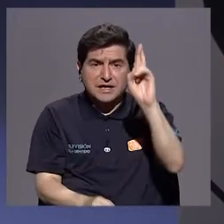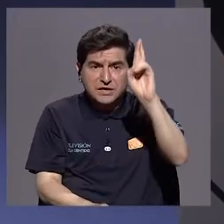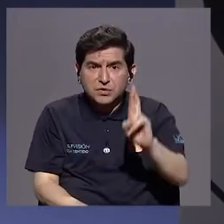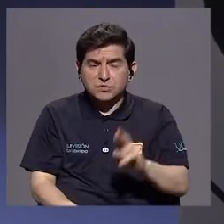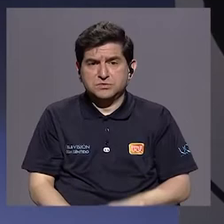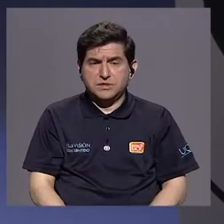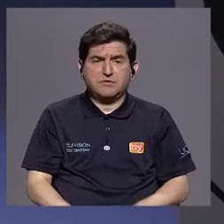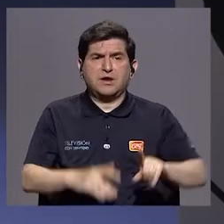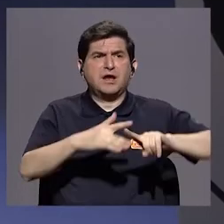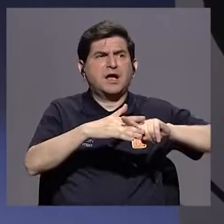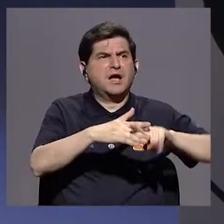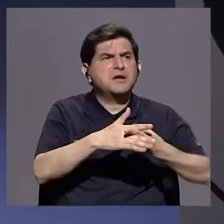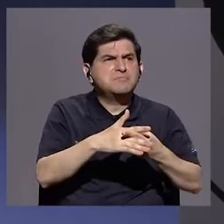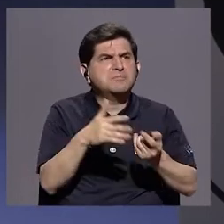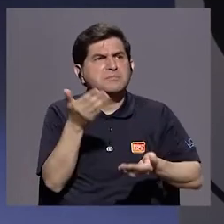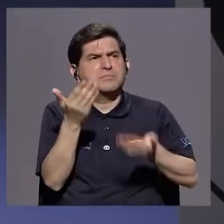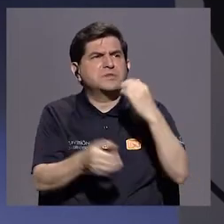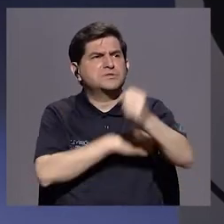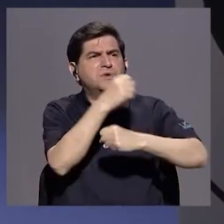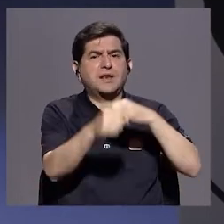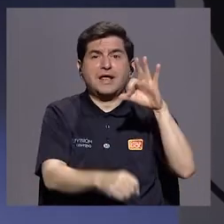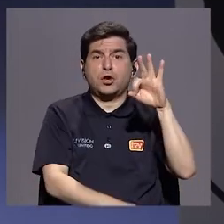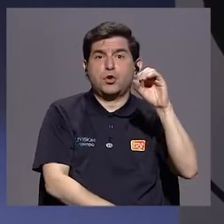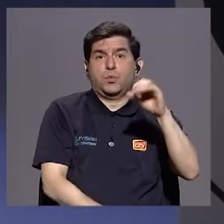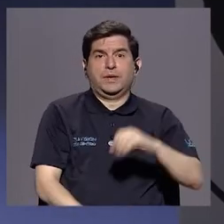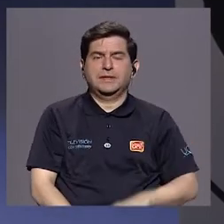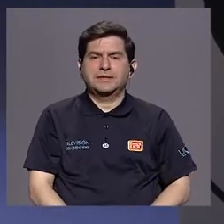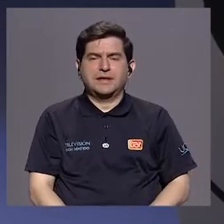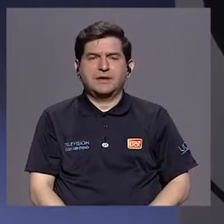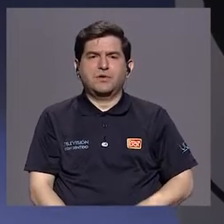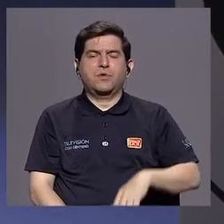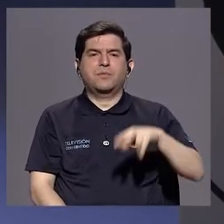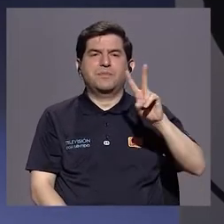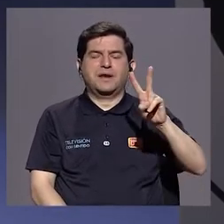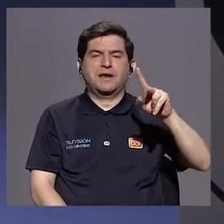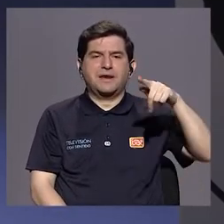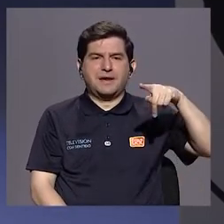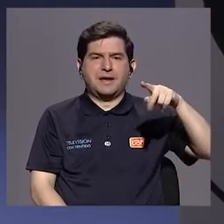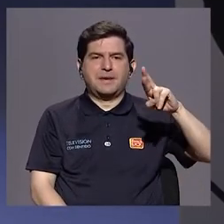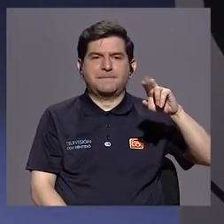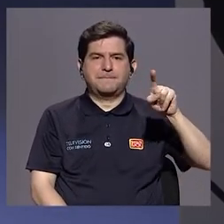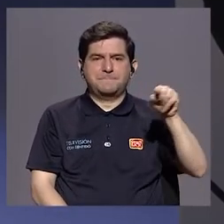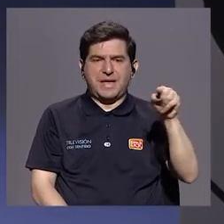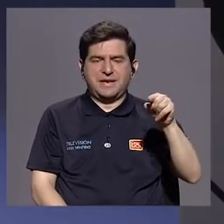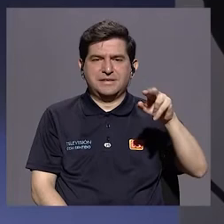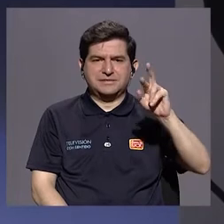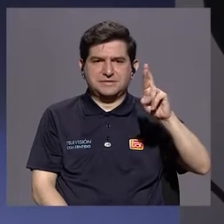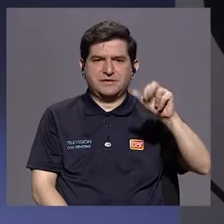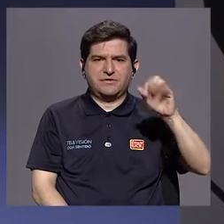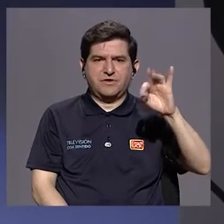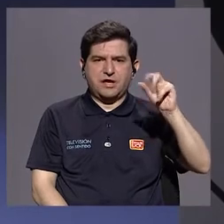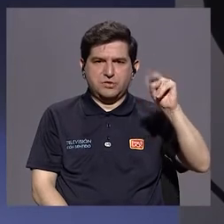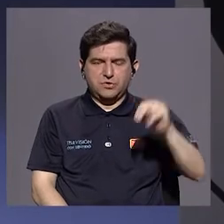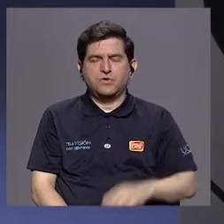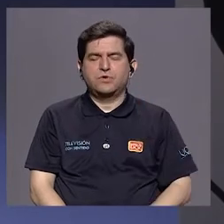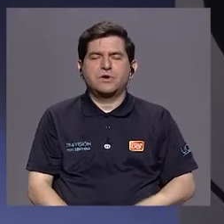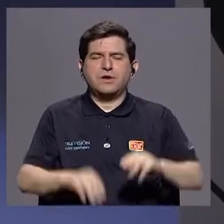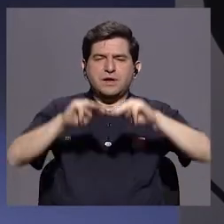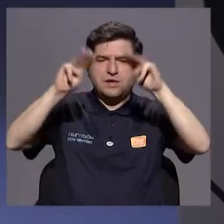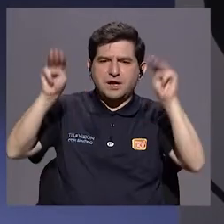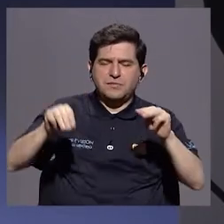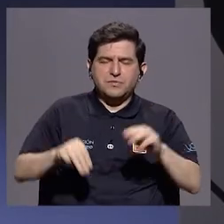empezó a surgir en los 90 con doña virginia pérez ratton y se crea el museo de arte diseño